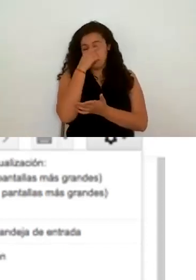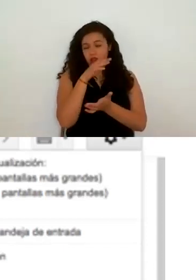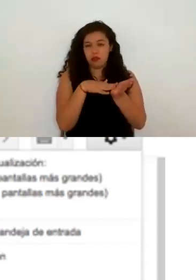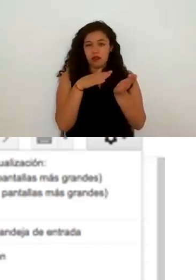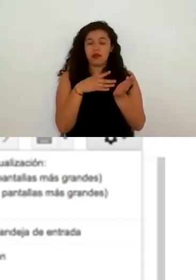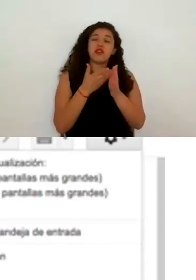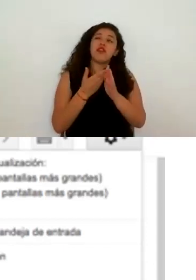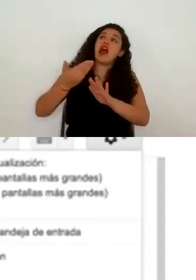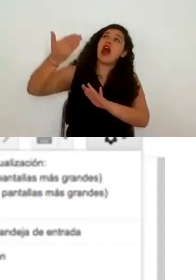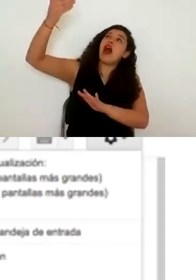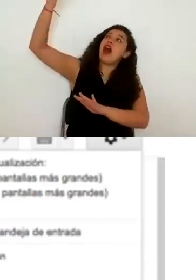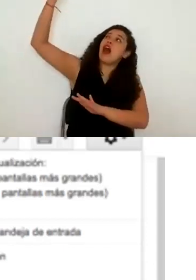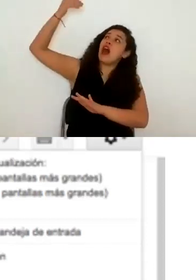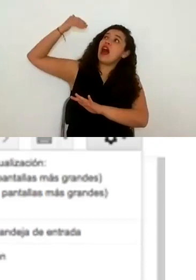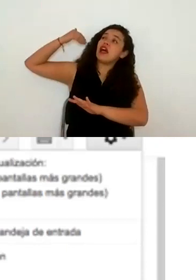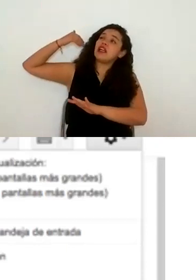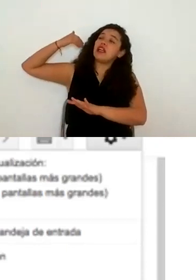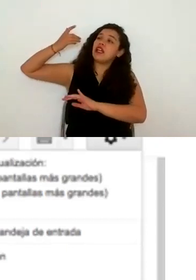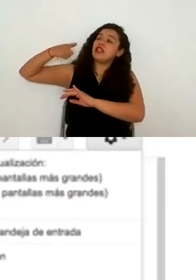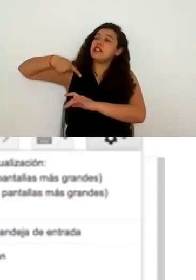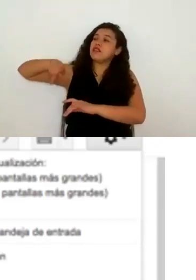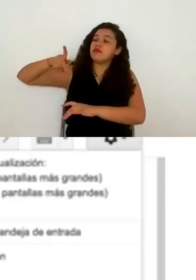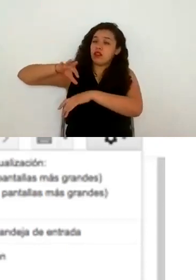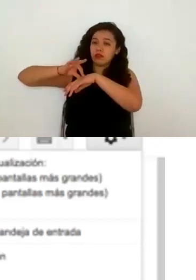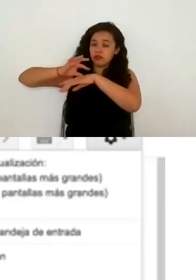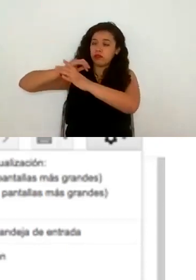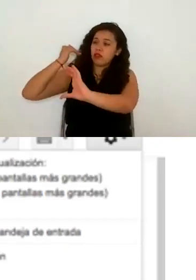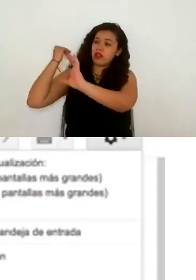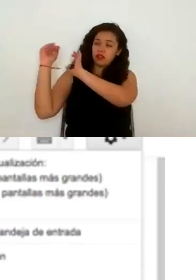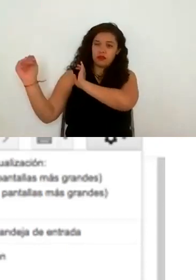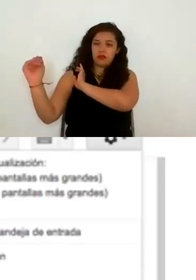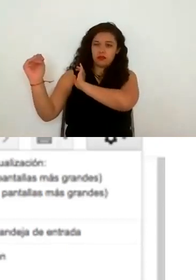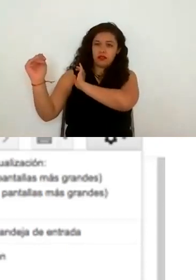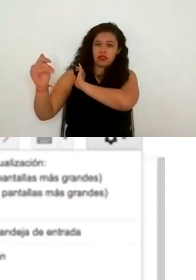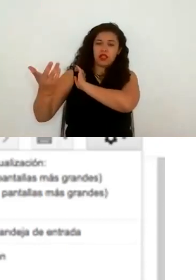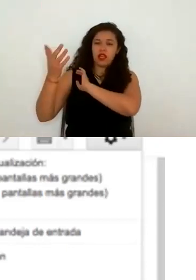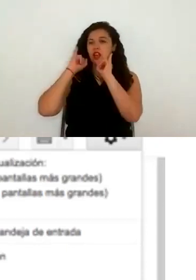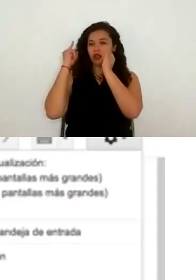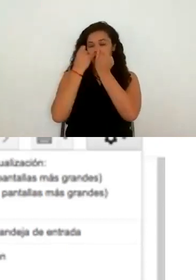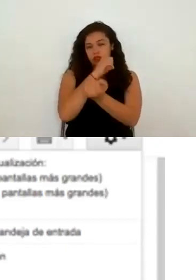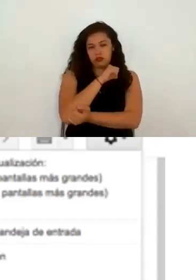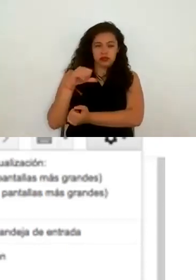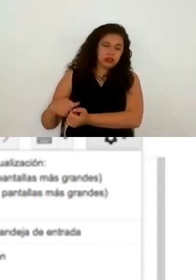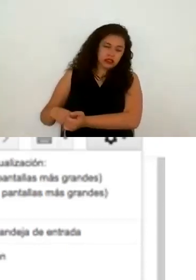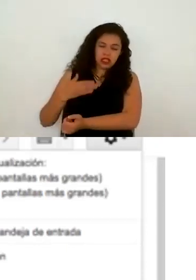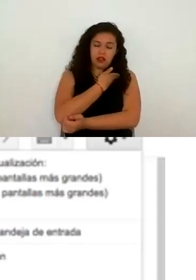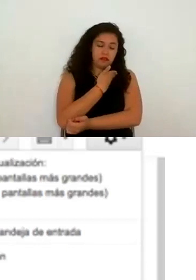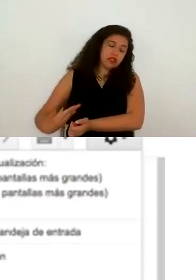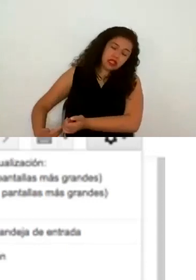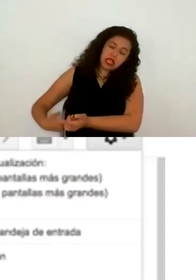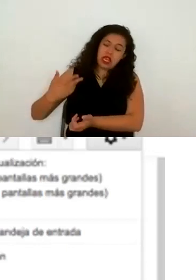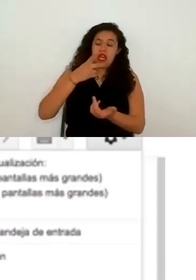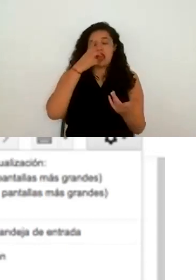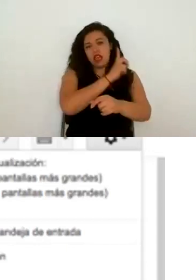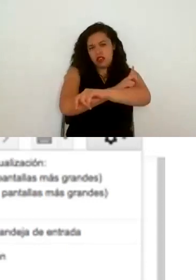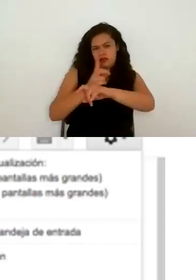que yo envié en físico a la junta o a la presidencia o a la delegación, a un voluntario, a un donador,